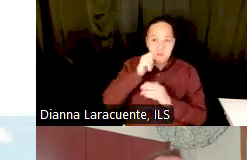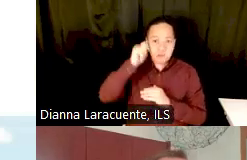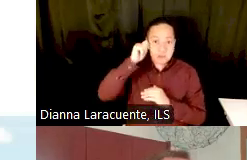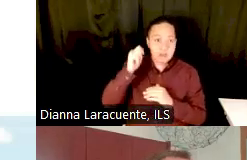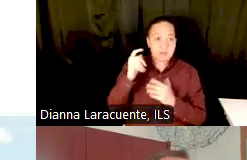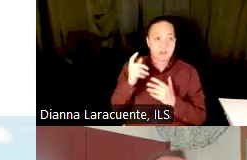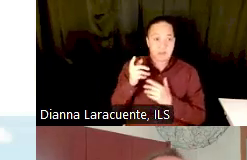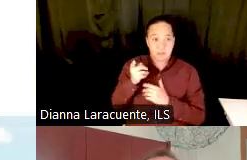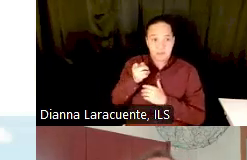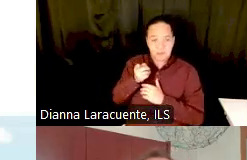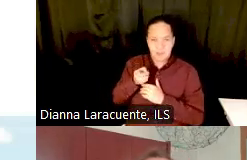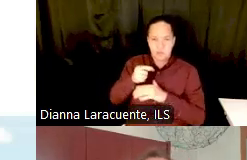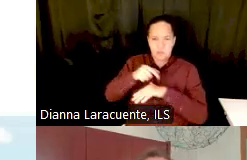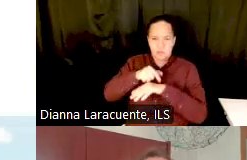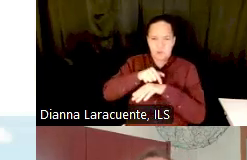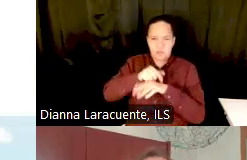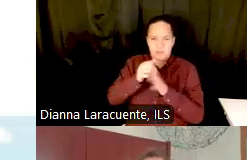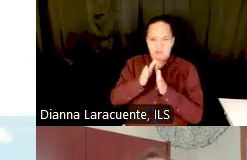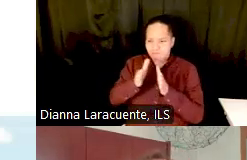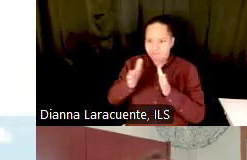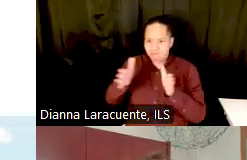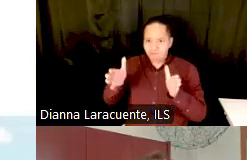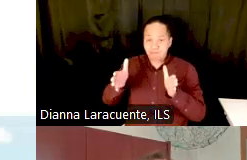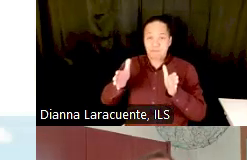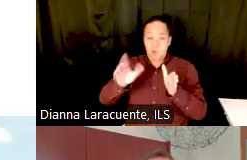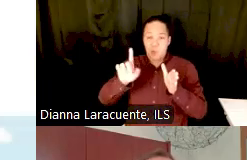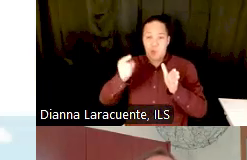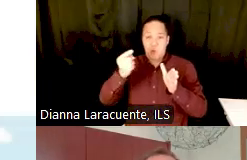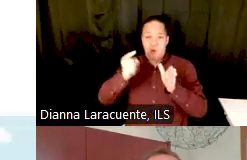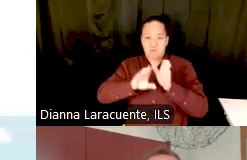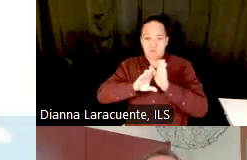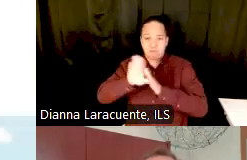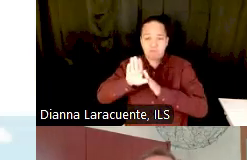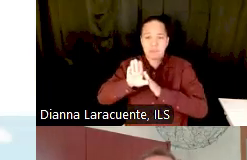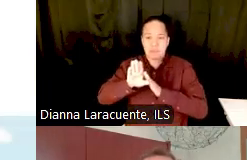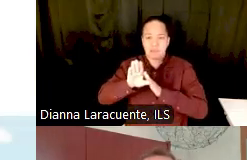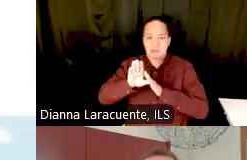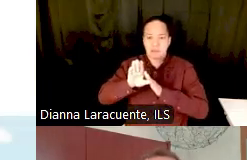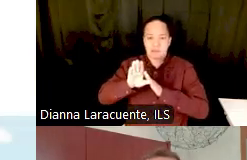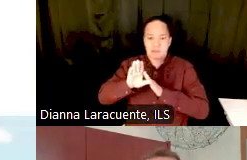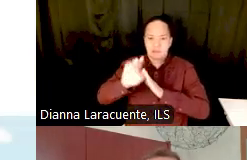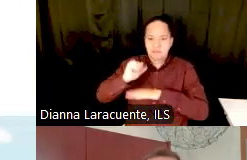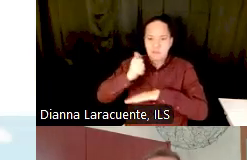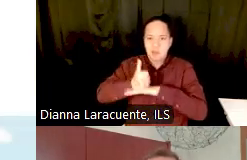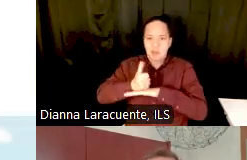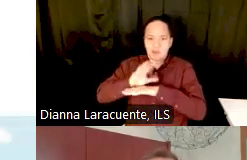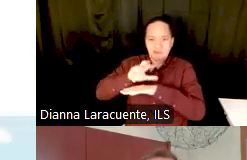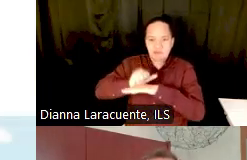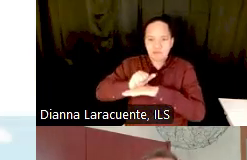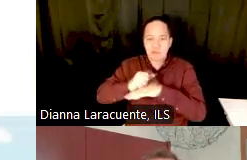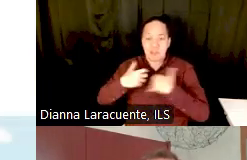este es un periodo único de formación que establece muchos hábitos de salud que van a perdurar en